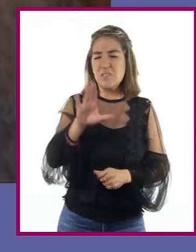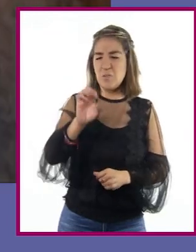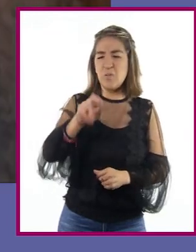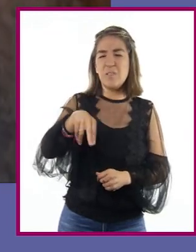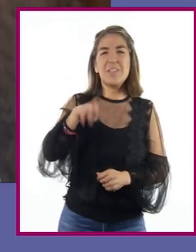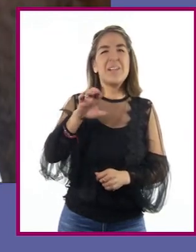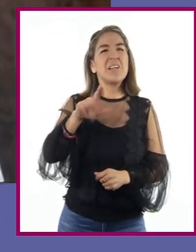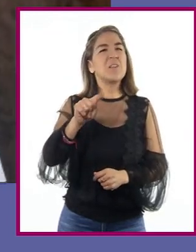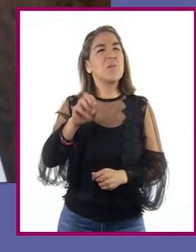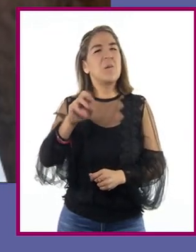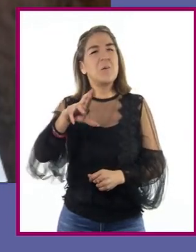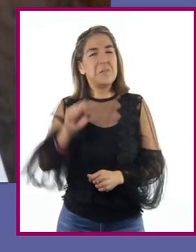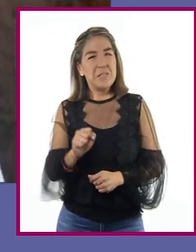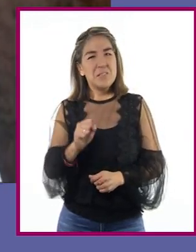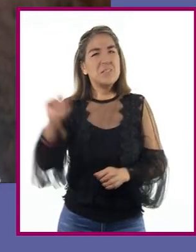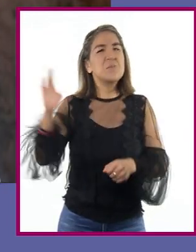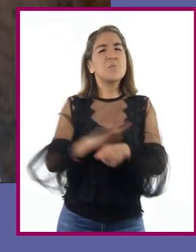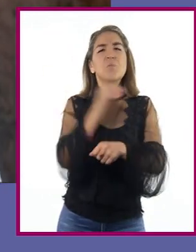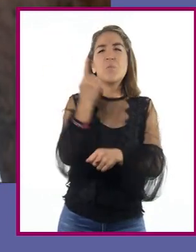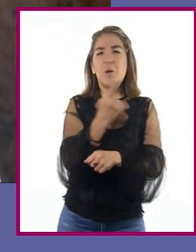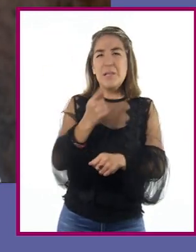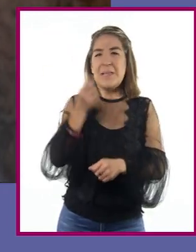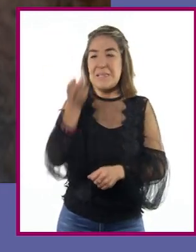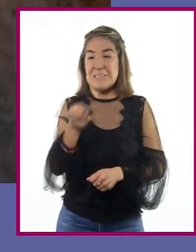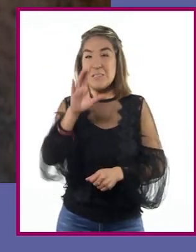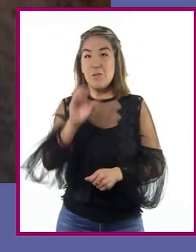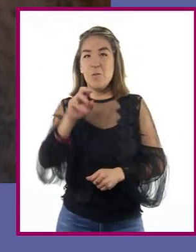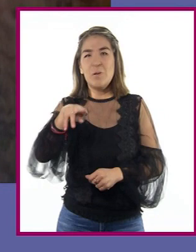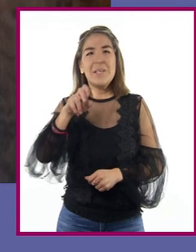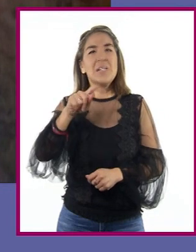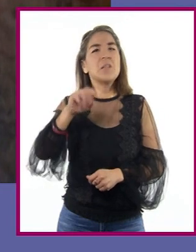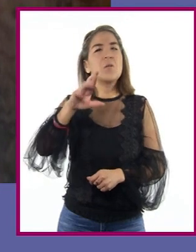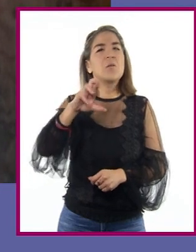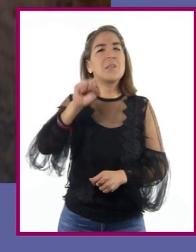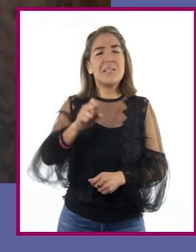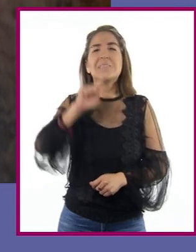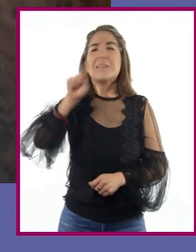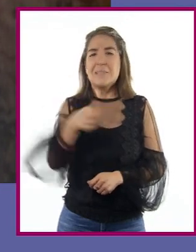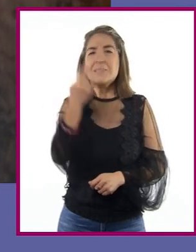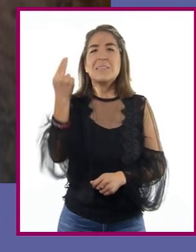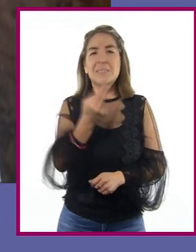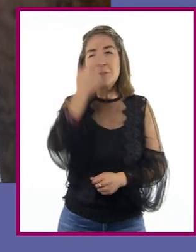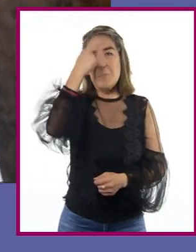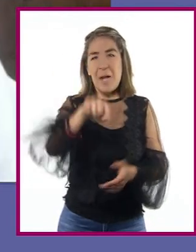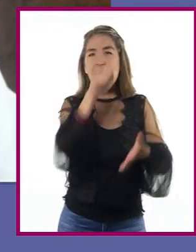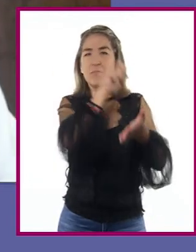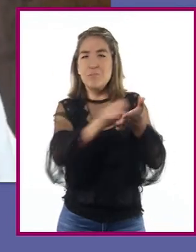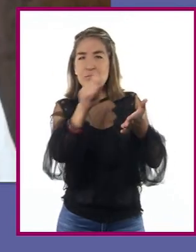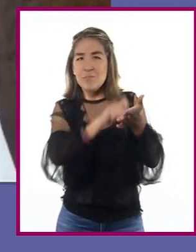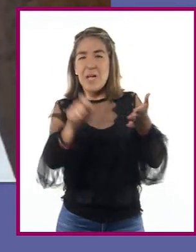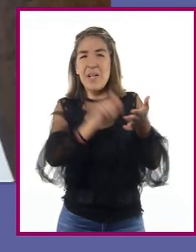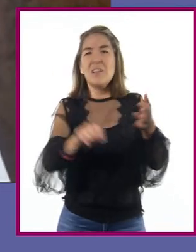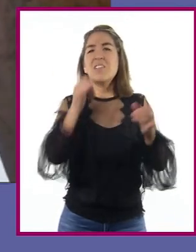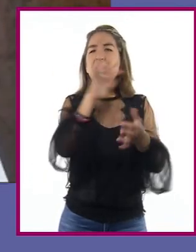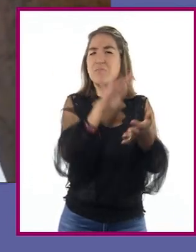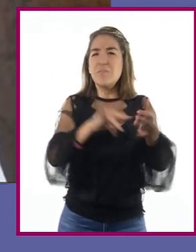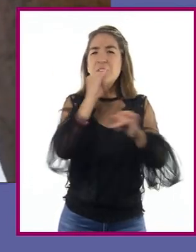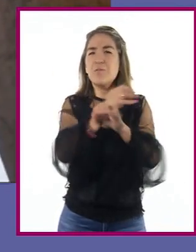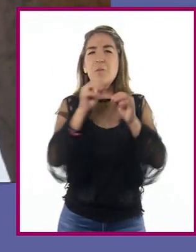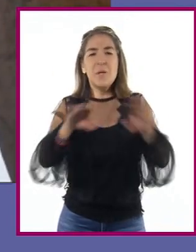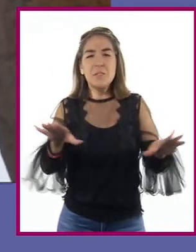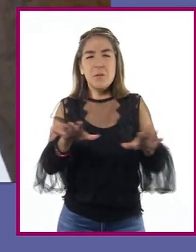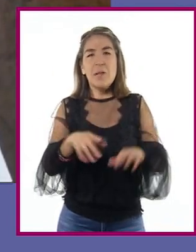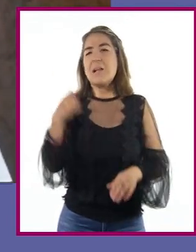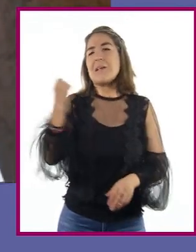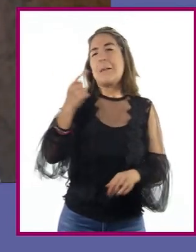conectores? ¿Por qué los conectores son necesarios para la redacción de un texto? ¿Qué pasaría si